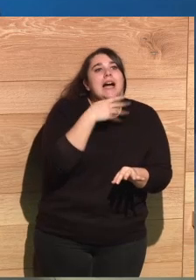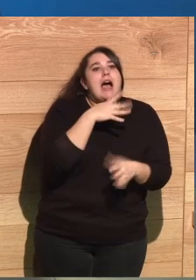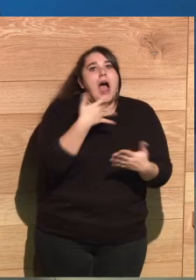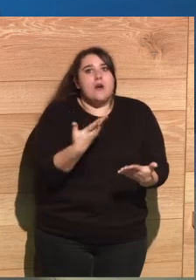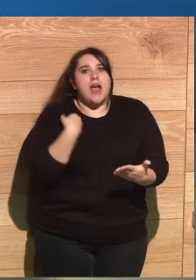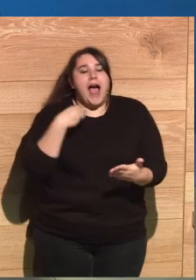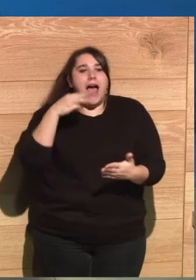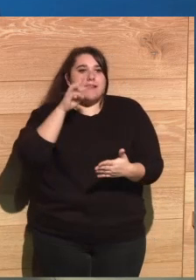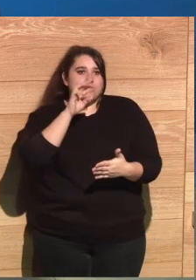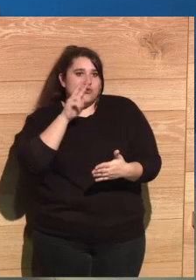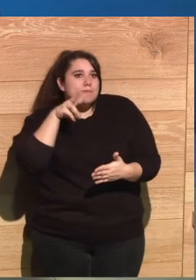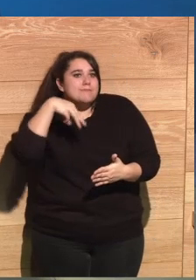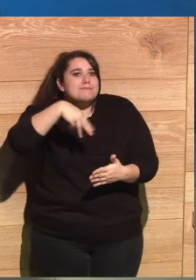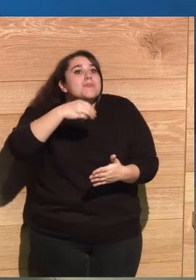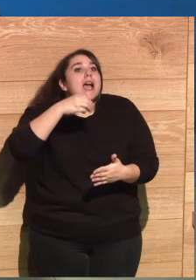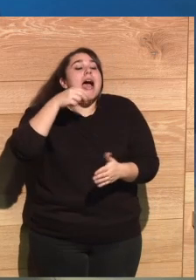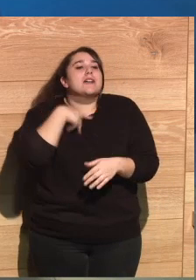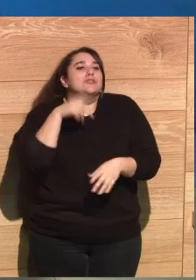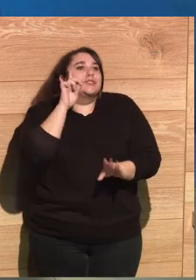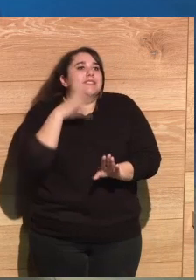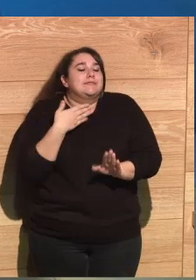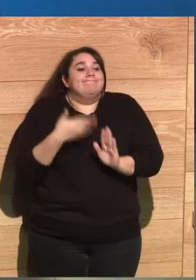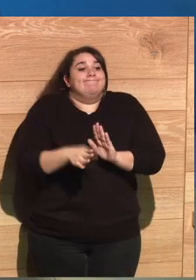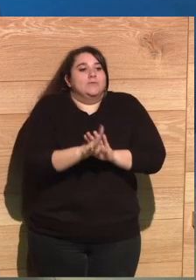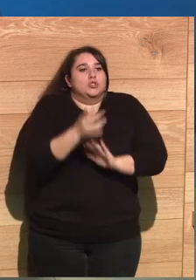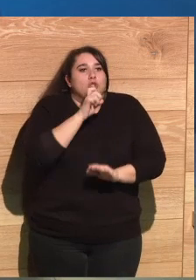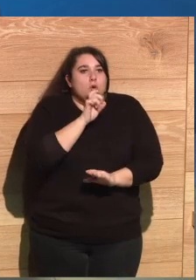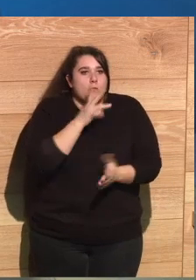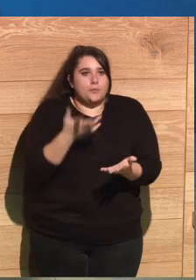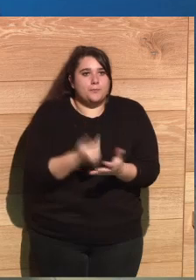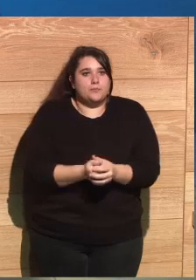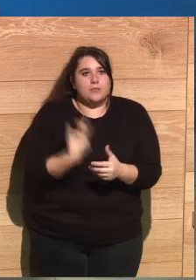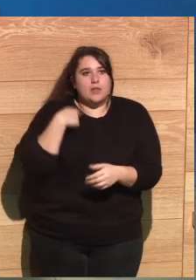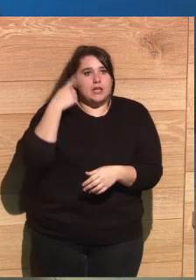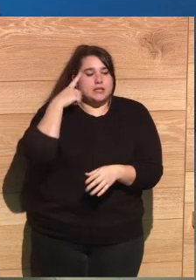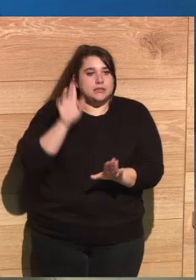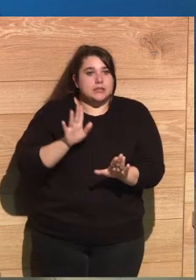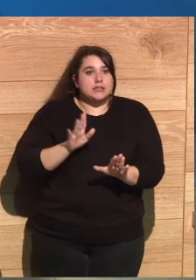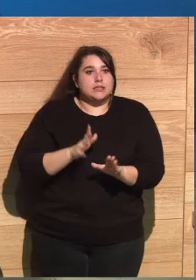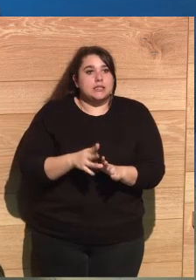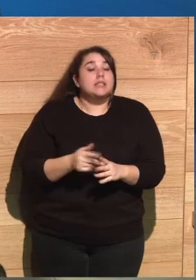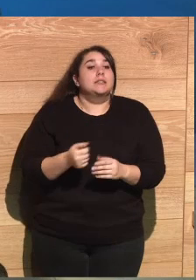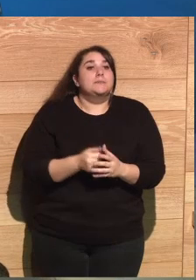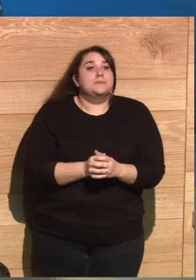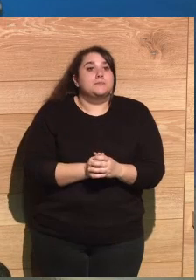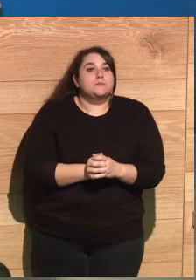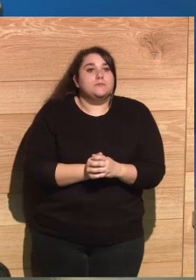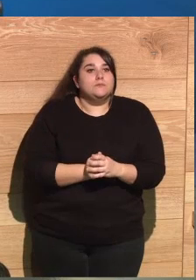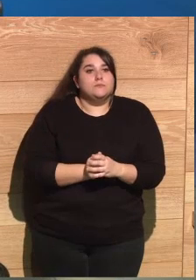de que ese poderío militar estadounidense, que indudablemente es el mayor del